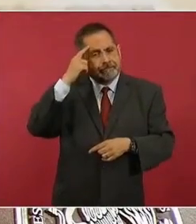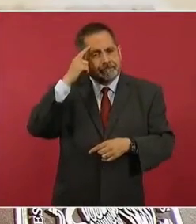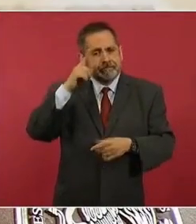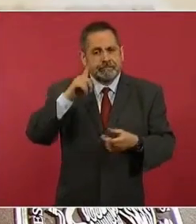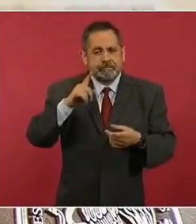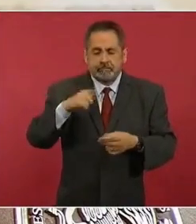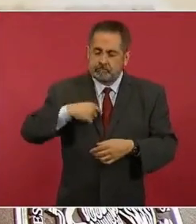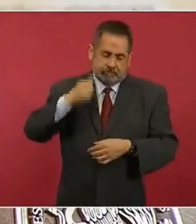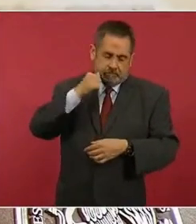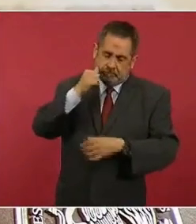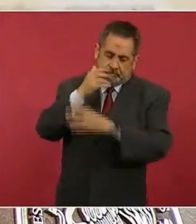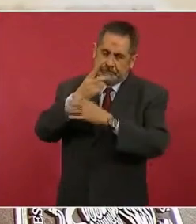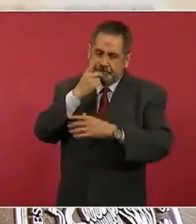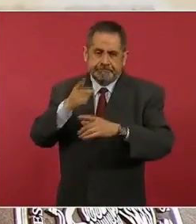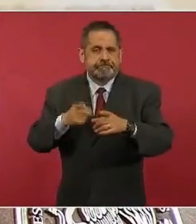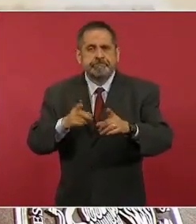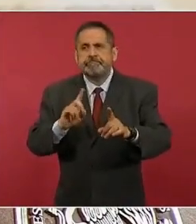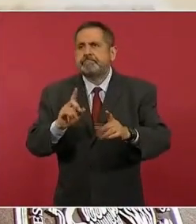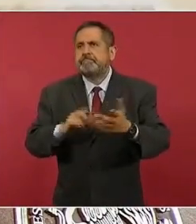lo sostengo,